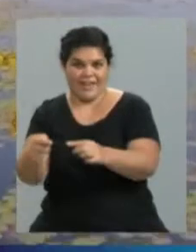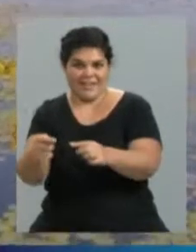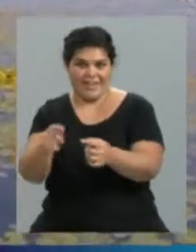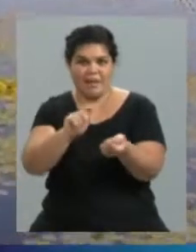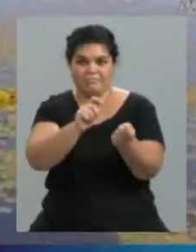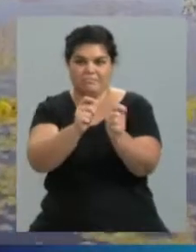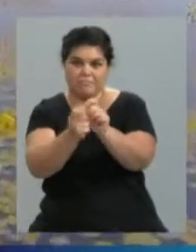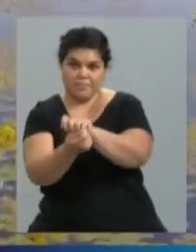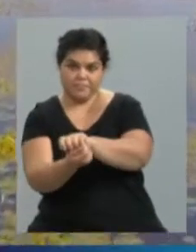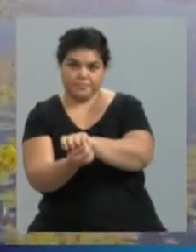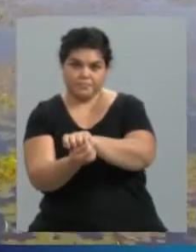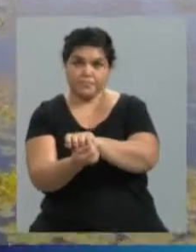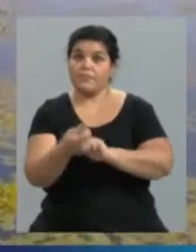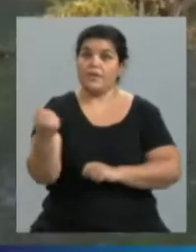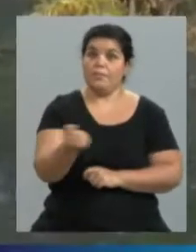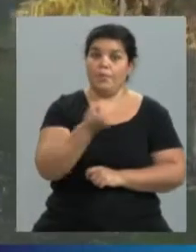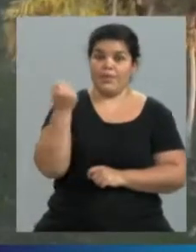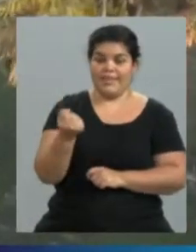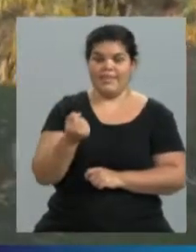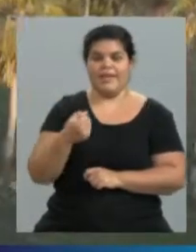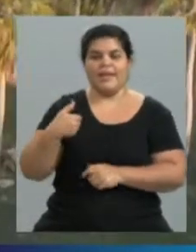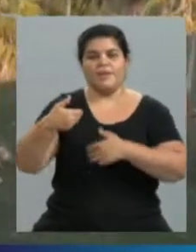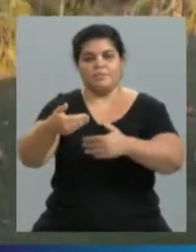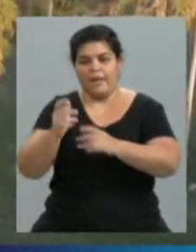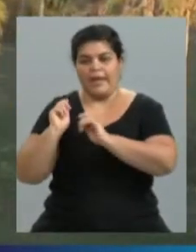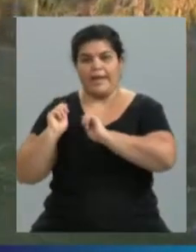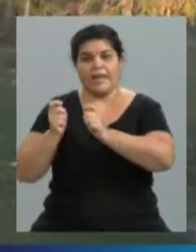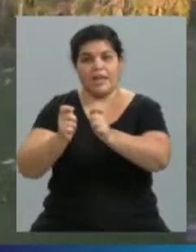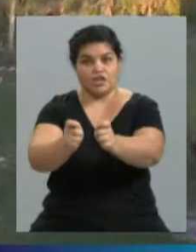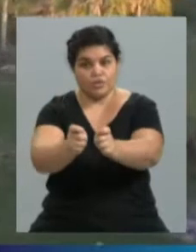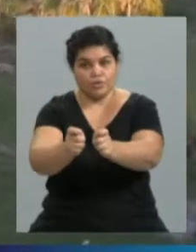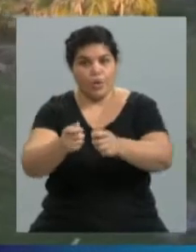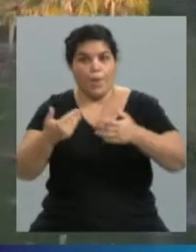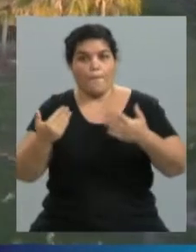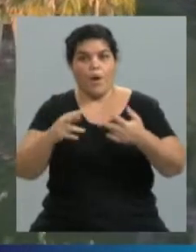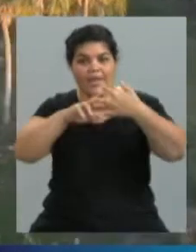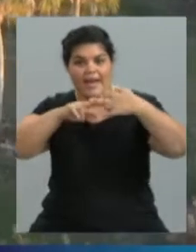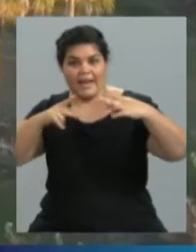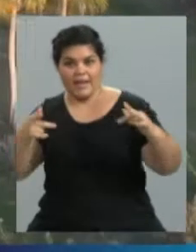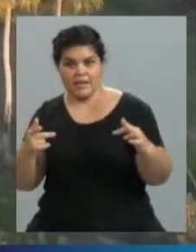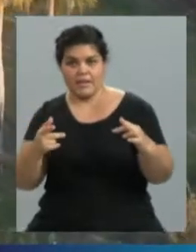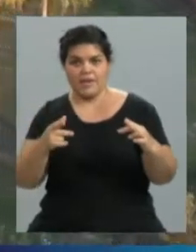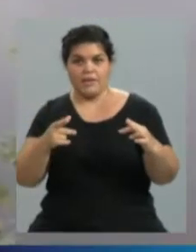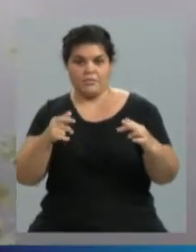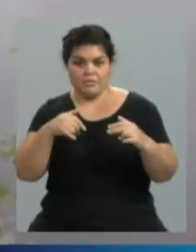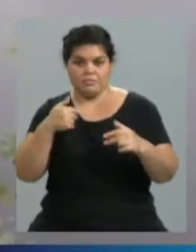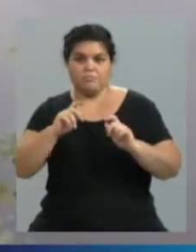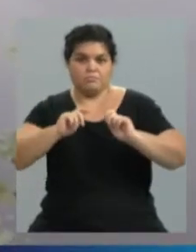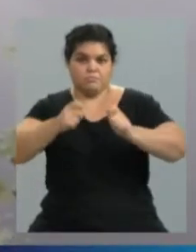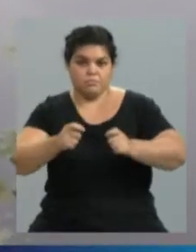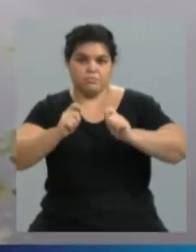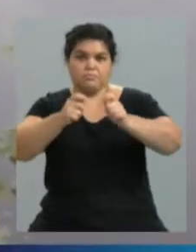generaciones puedan mantener alguna de las características genéticas y por ende a través de la reproducción transmitírselas